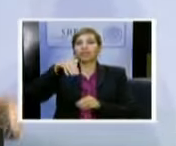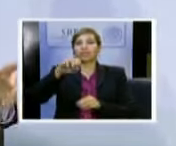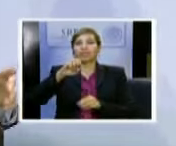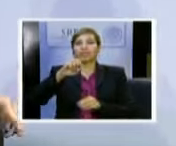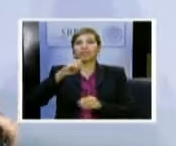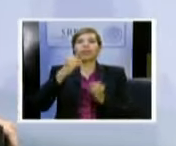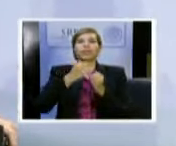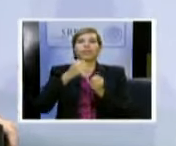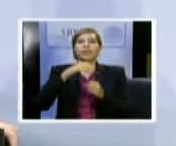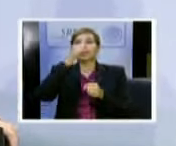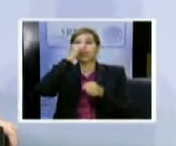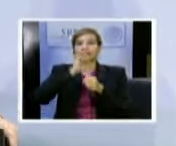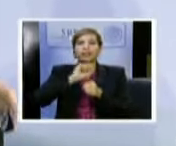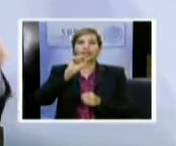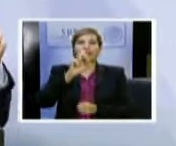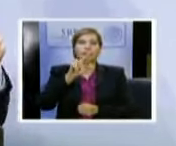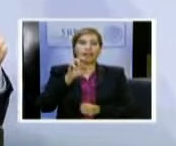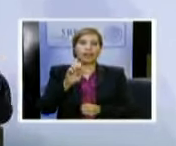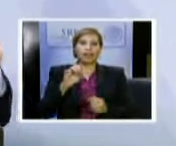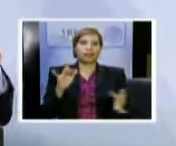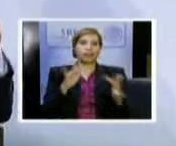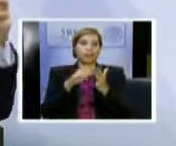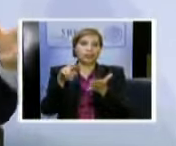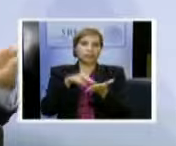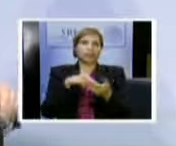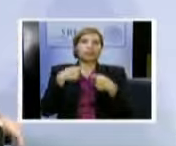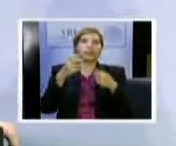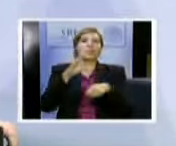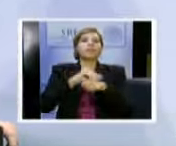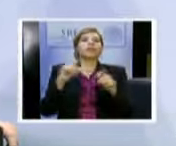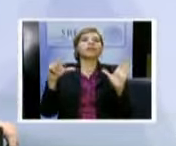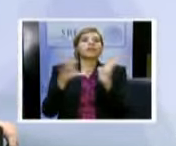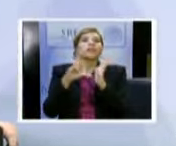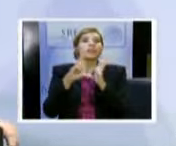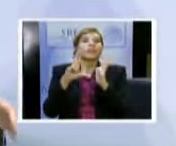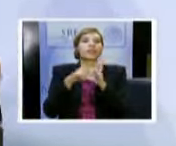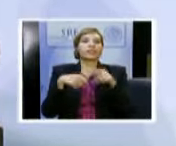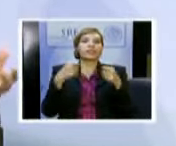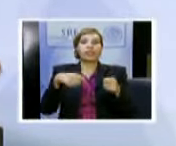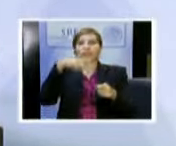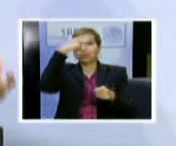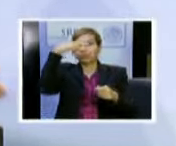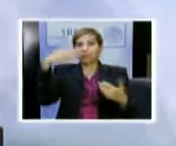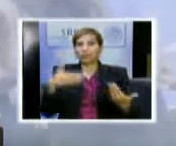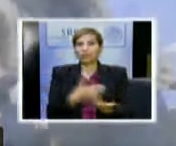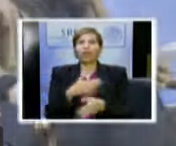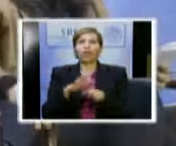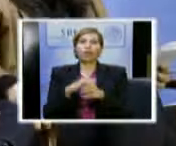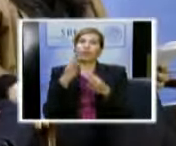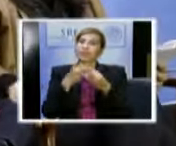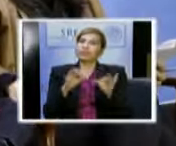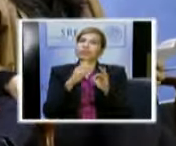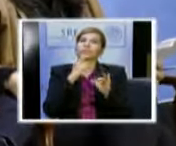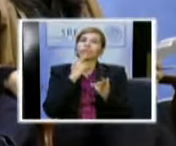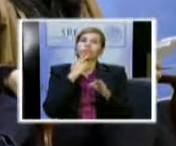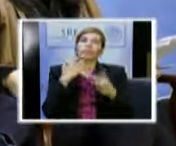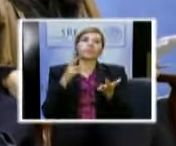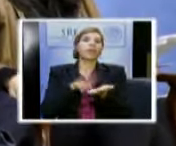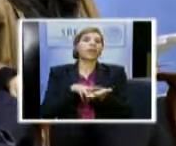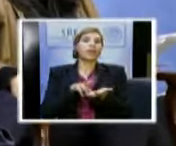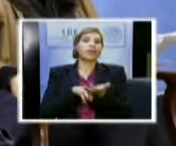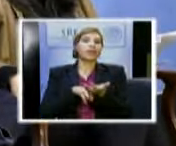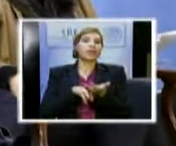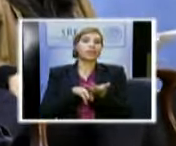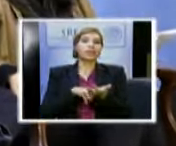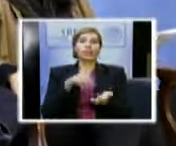Electoral, la Secretaría de Relaciones Exteriores, para credencializar a los mexicanos, que es un instrumento también muy valioso para